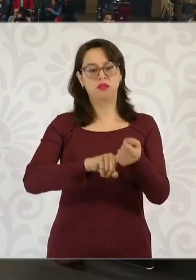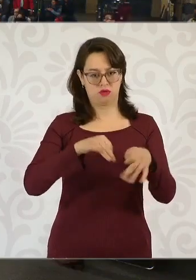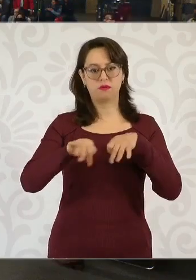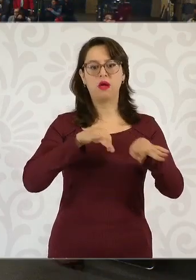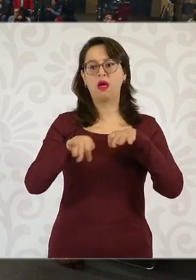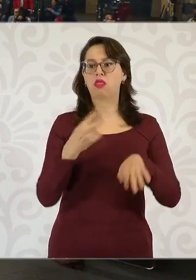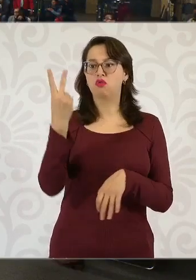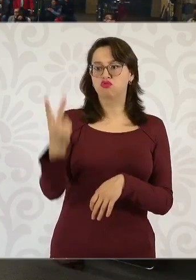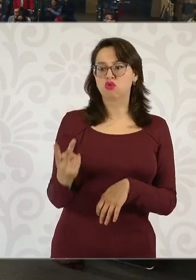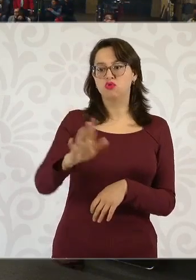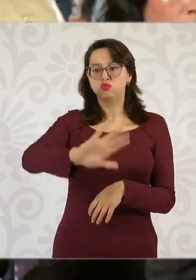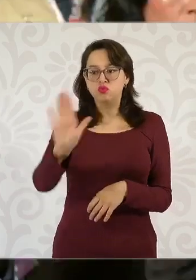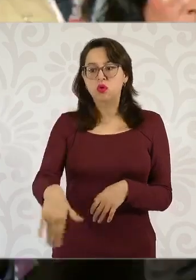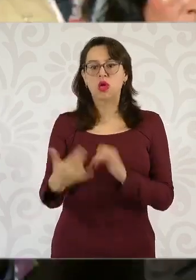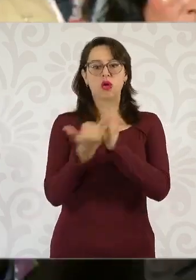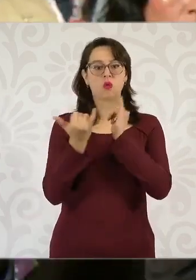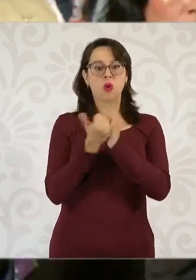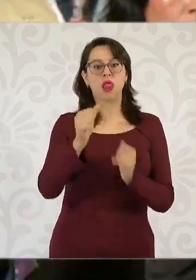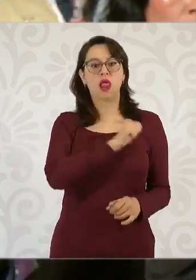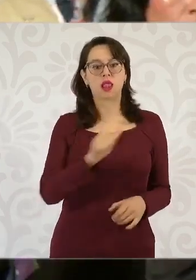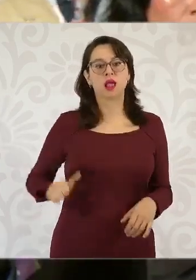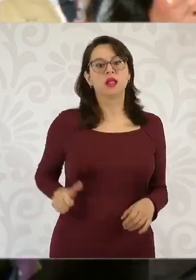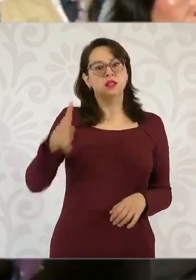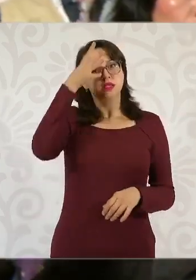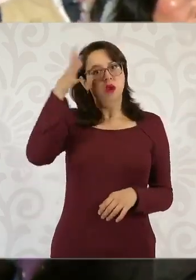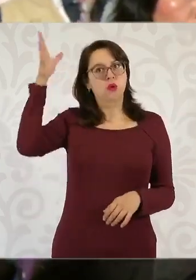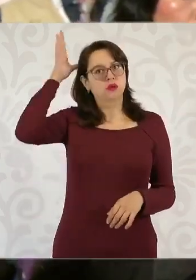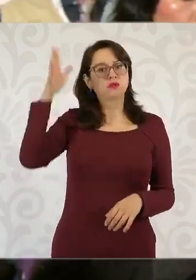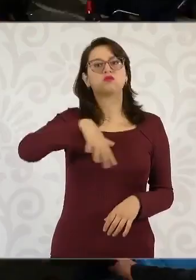cuerpos incluso dentro de botes de basura que se han dado en la alcaldía Cuauhtémoc, bueno, aquí en la